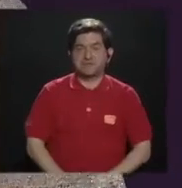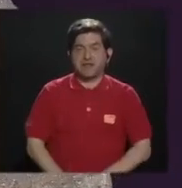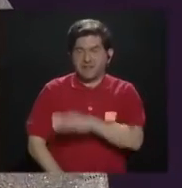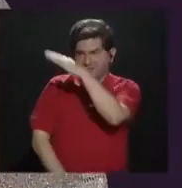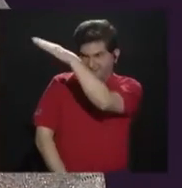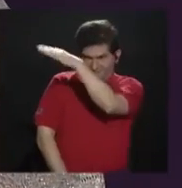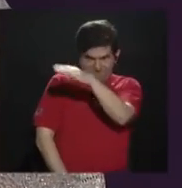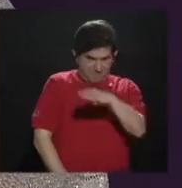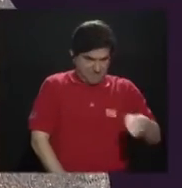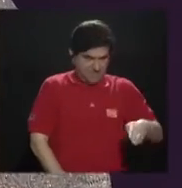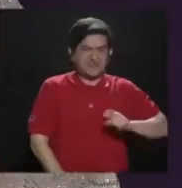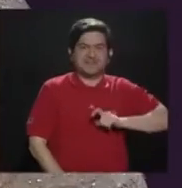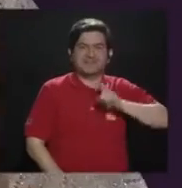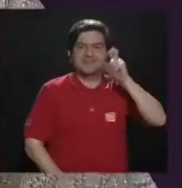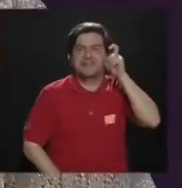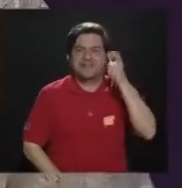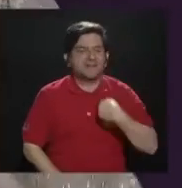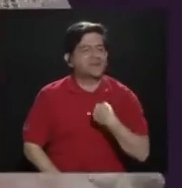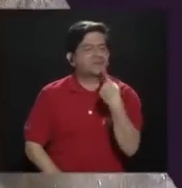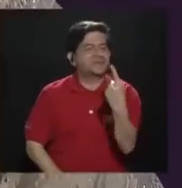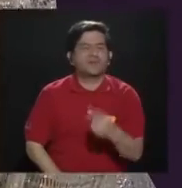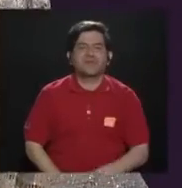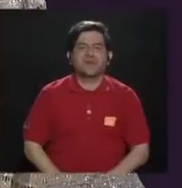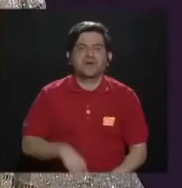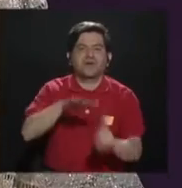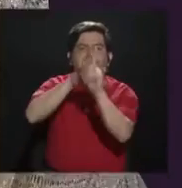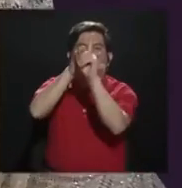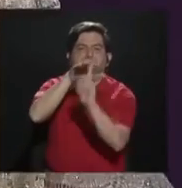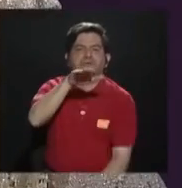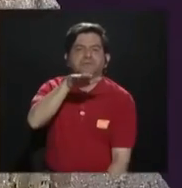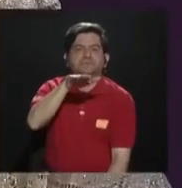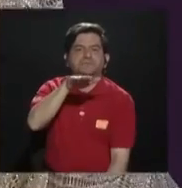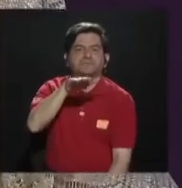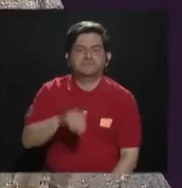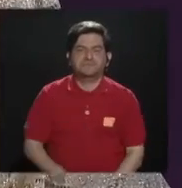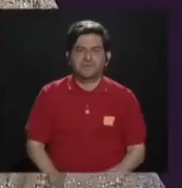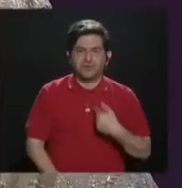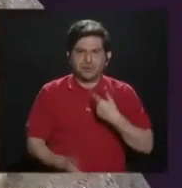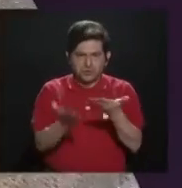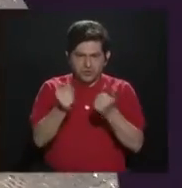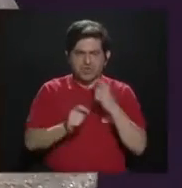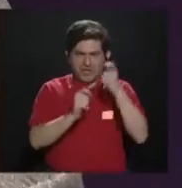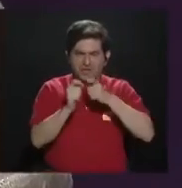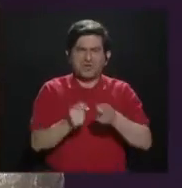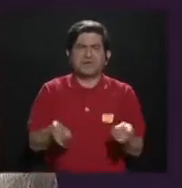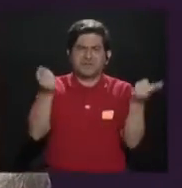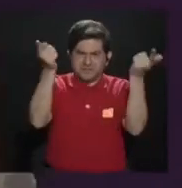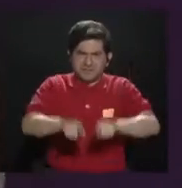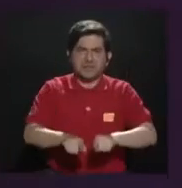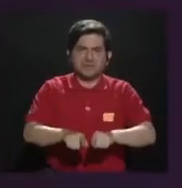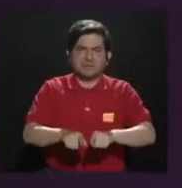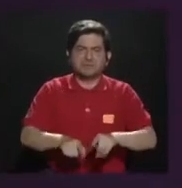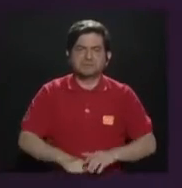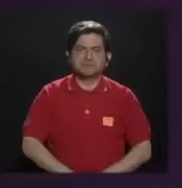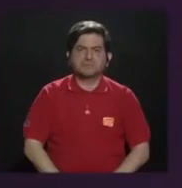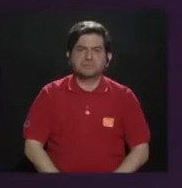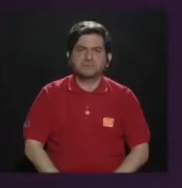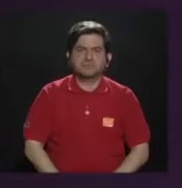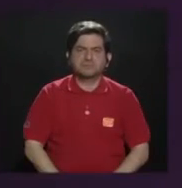transversalizar género, yo lo llamo invisibilizar, porque yo lo quiero en hechos concretos. En este